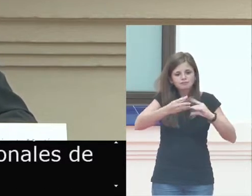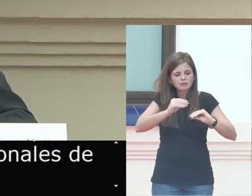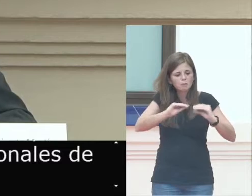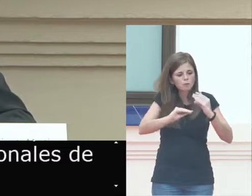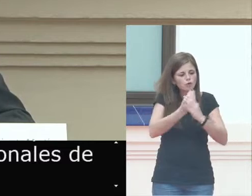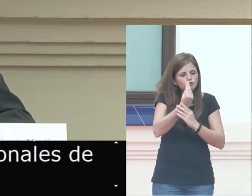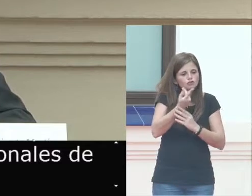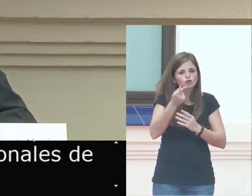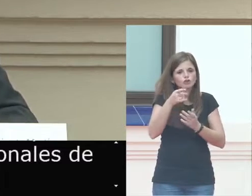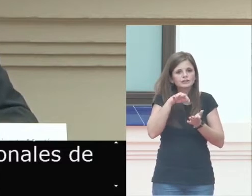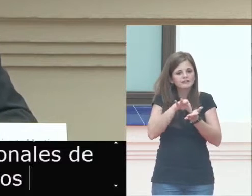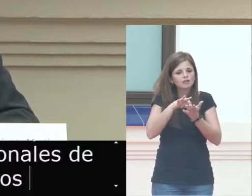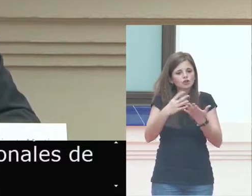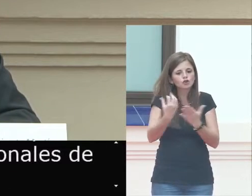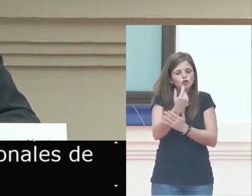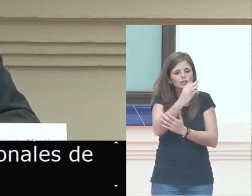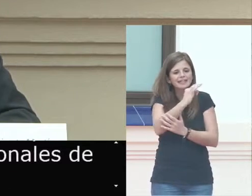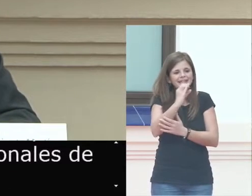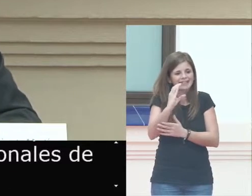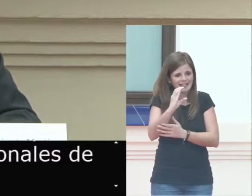que incorporan TIC.